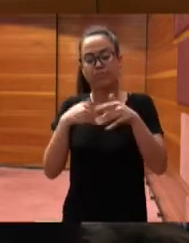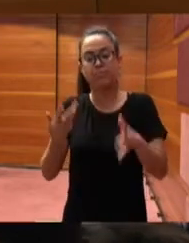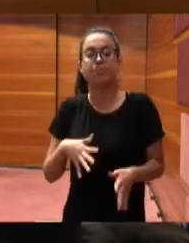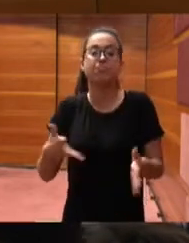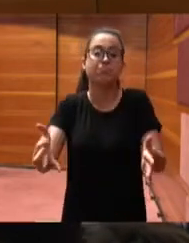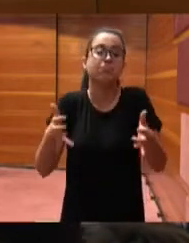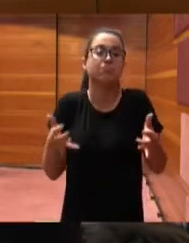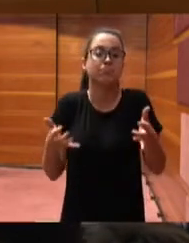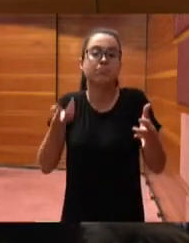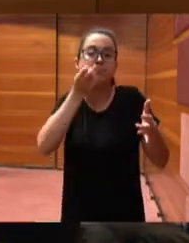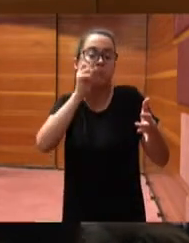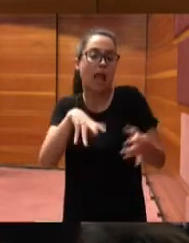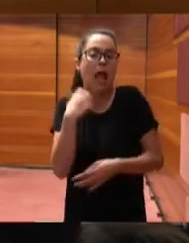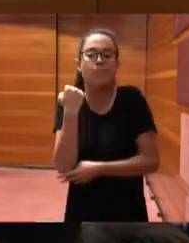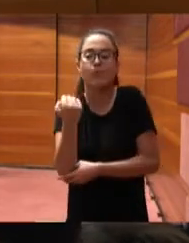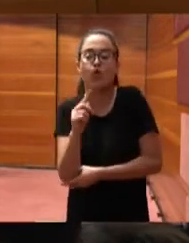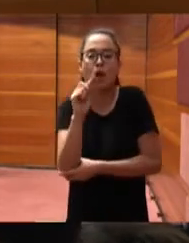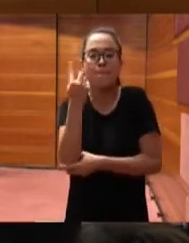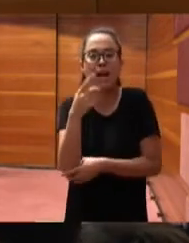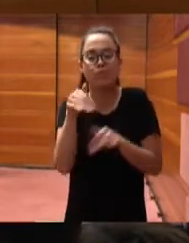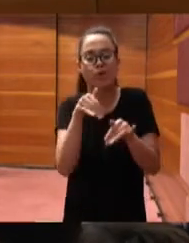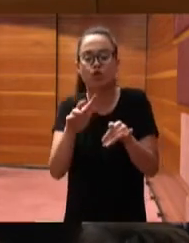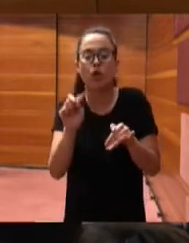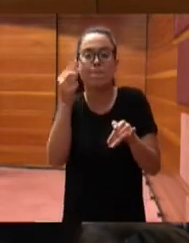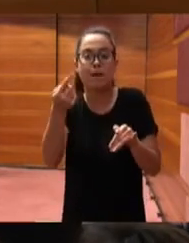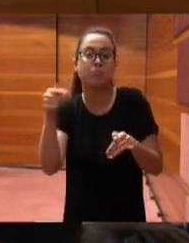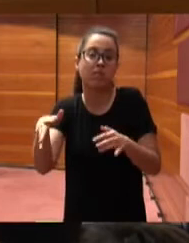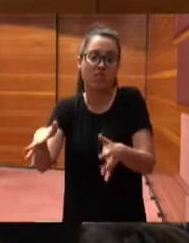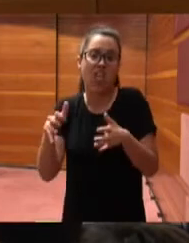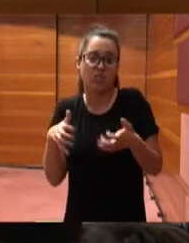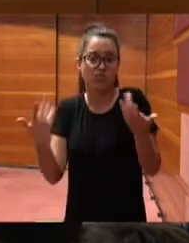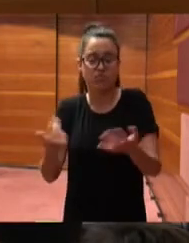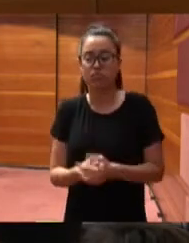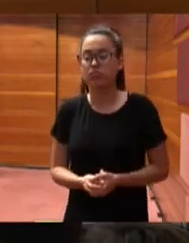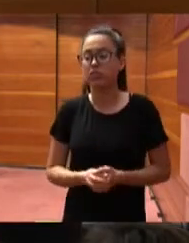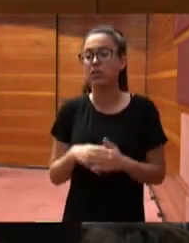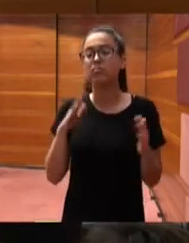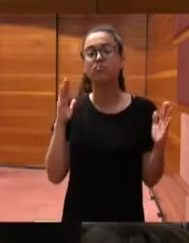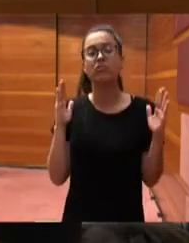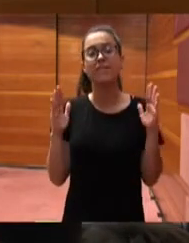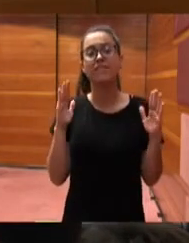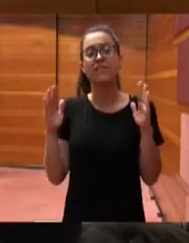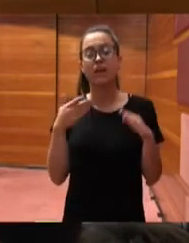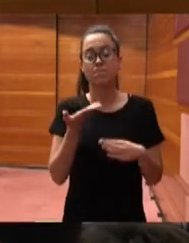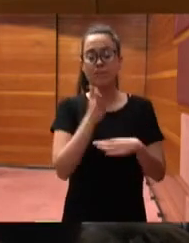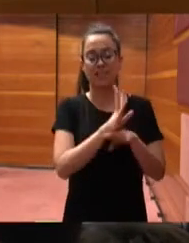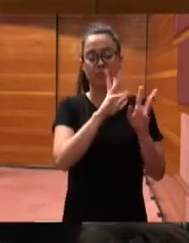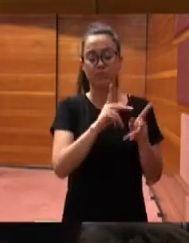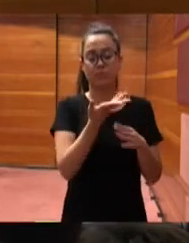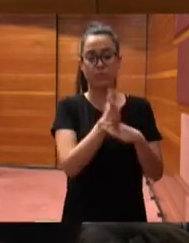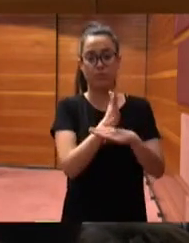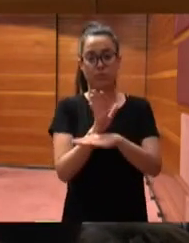apoyo, creo que se han aprobado. Lo que nos pregunta esta persona, las fases brevemente son presentación de